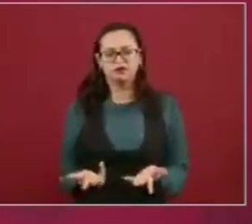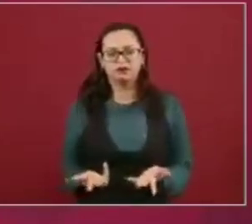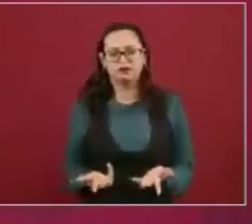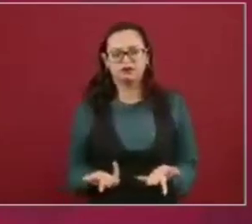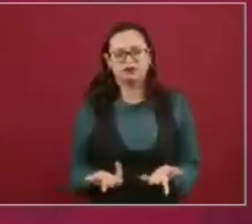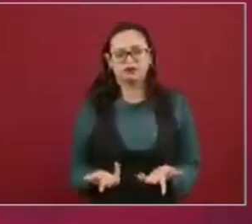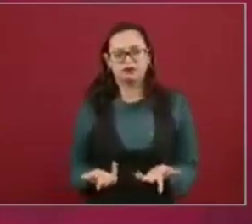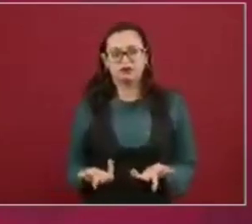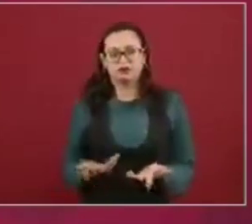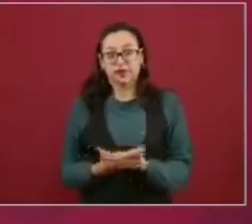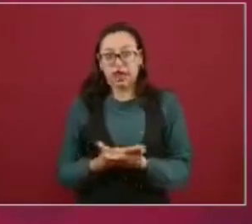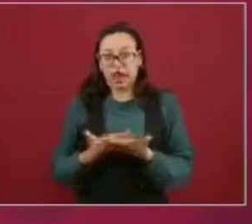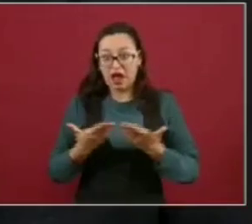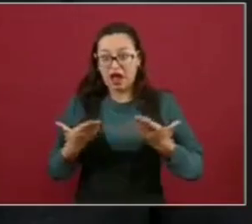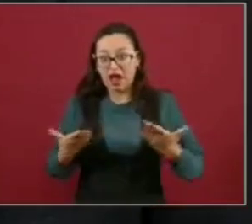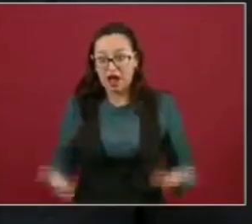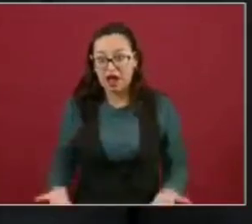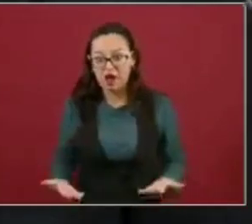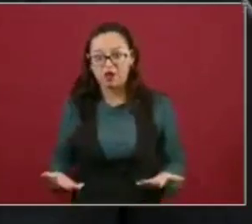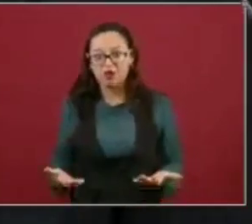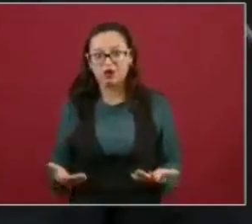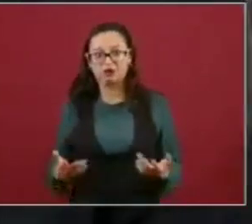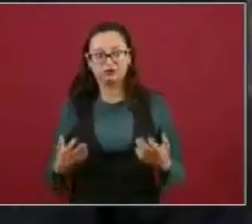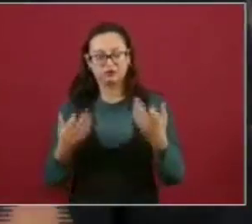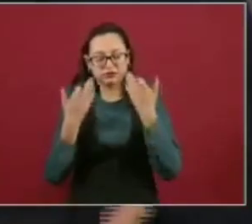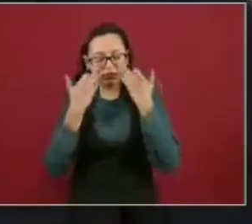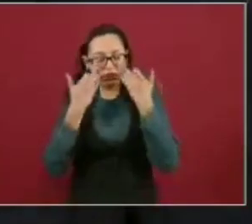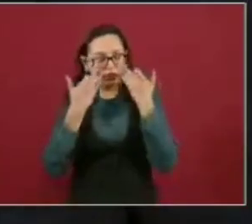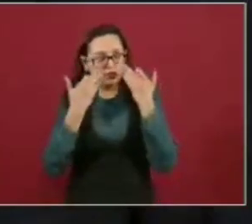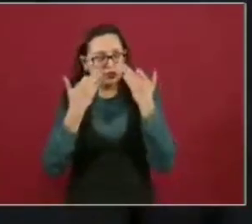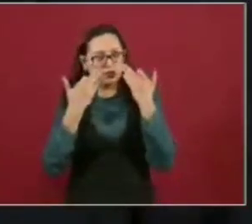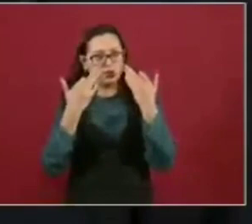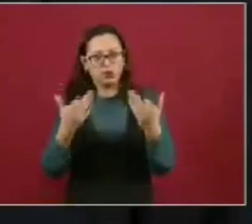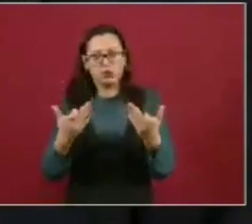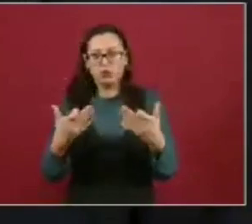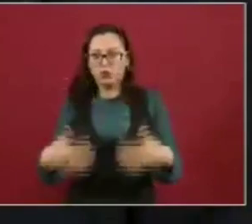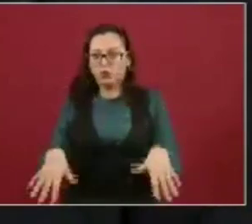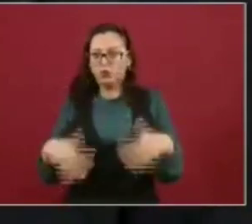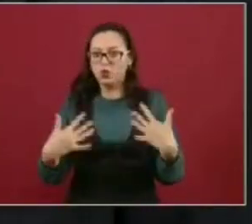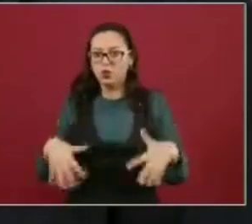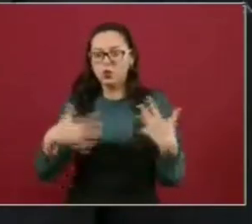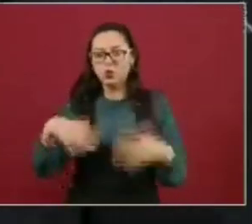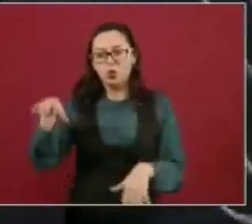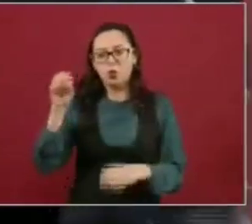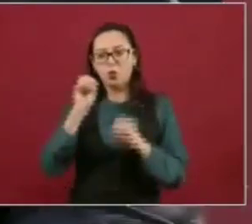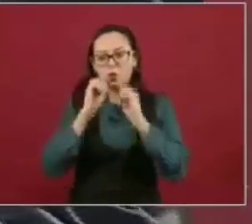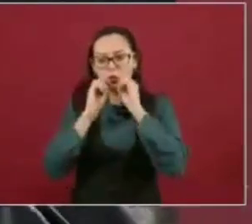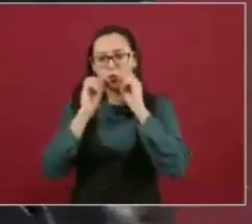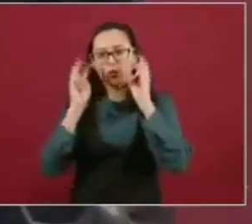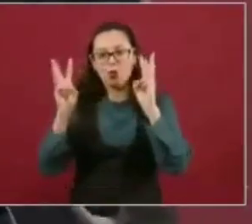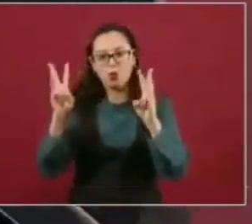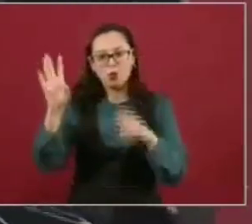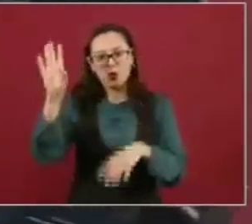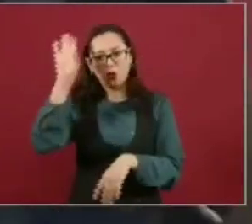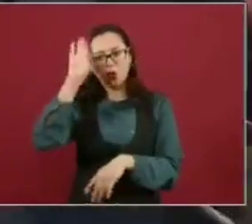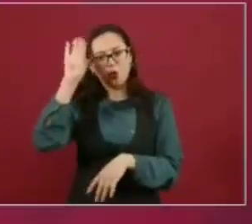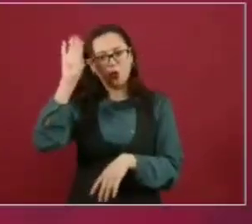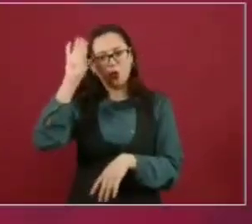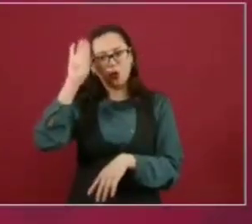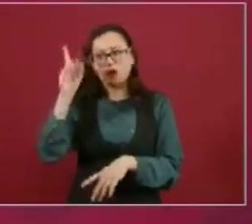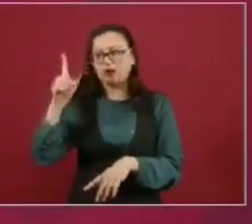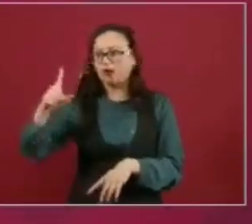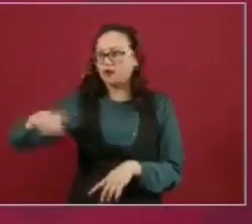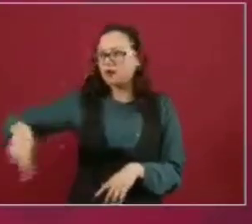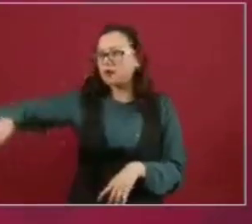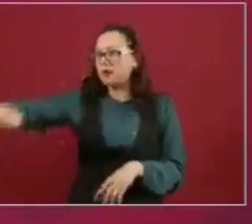¿ante qué estamos? ¿Qué es lo que está sucediendo? Pues hay un nivel de